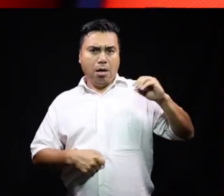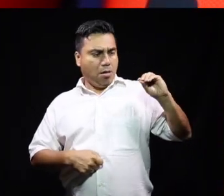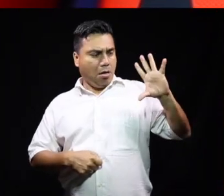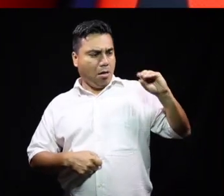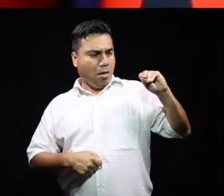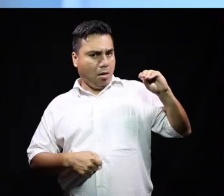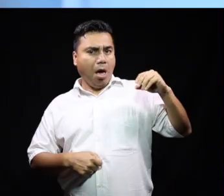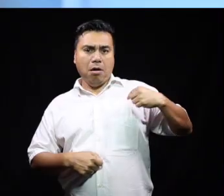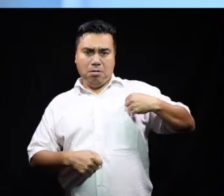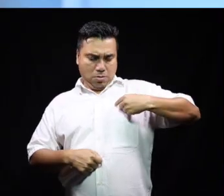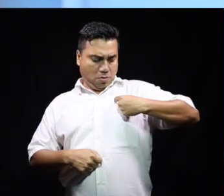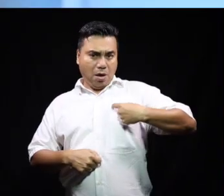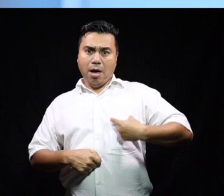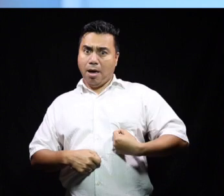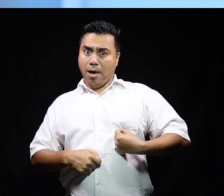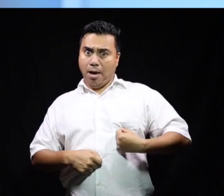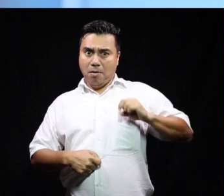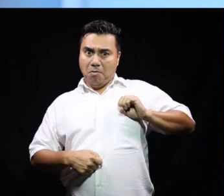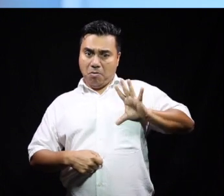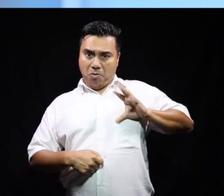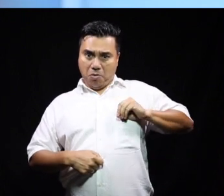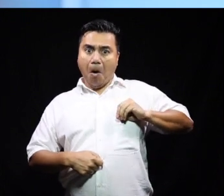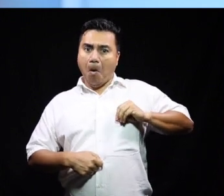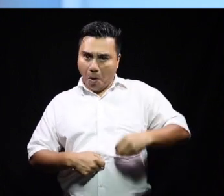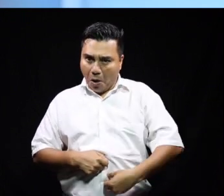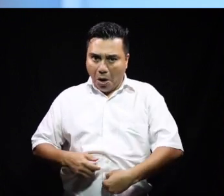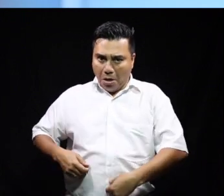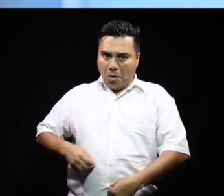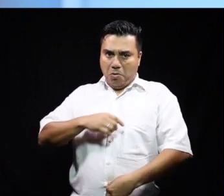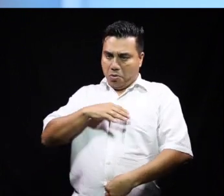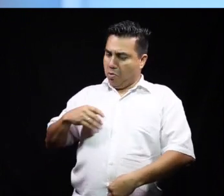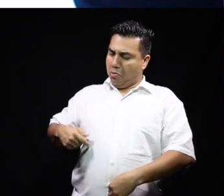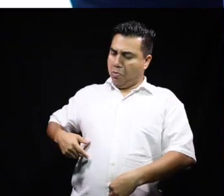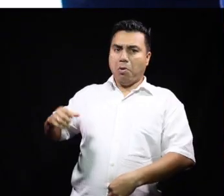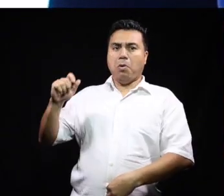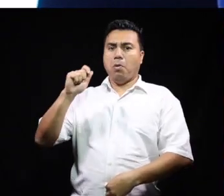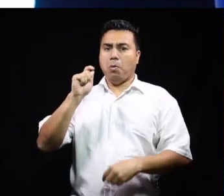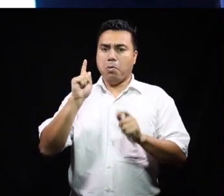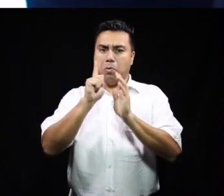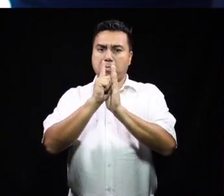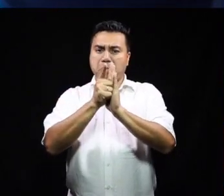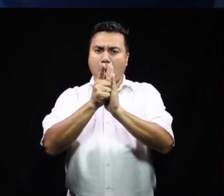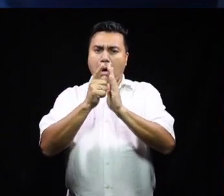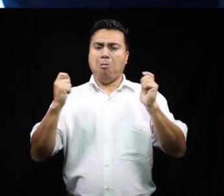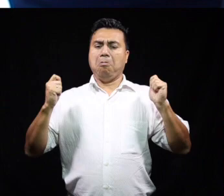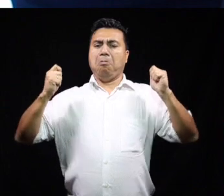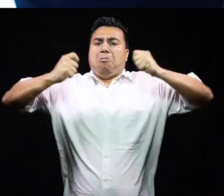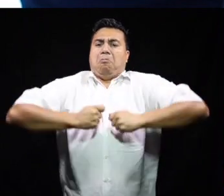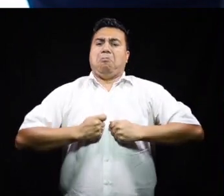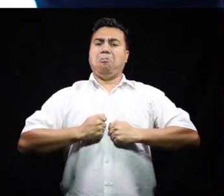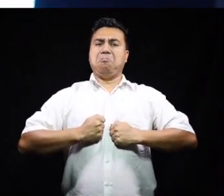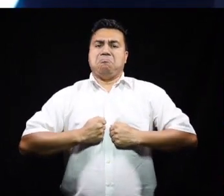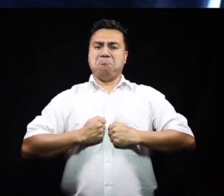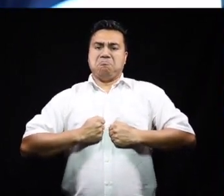y cintas reflectivas. La colocación tarda un minuto. La posición de caída al agua es con